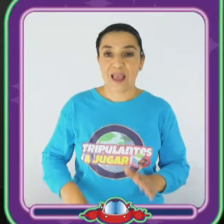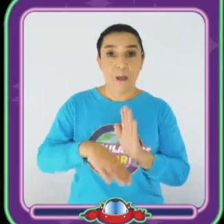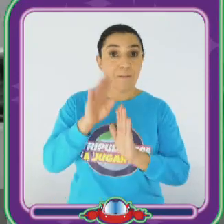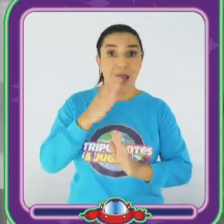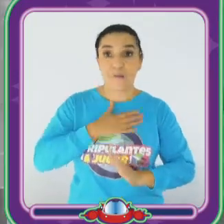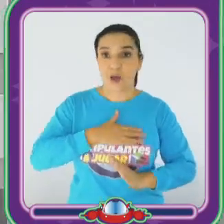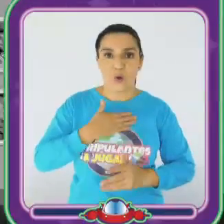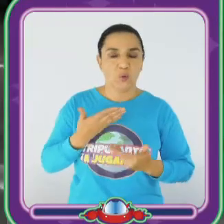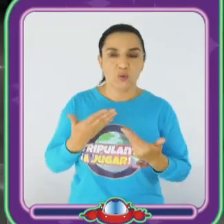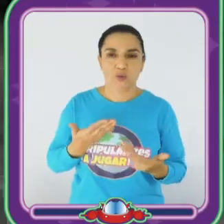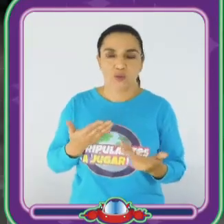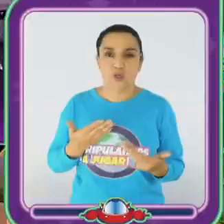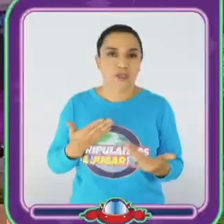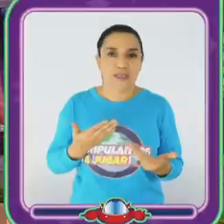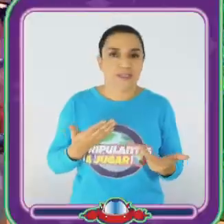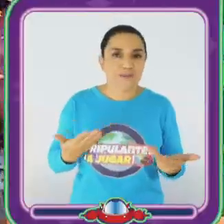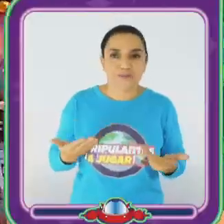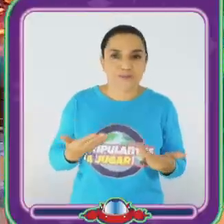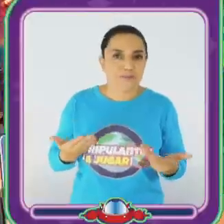Lo que más me gustó